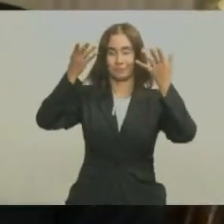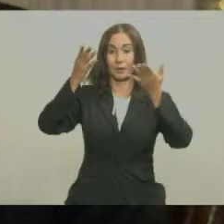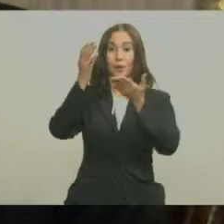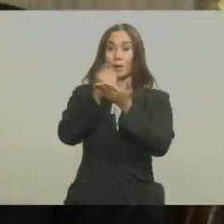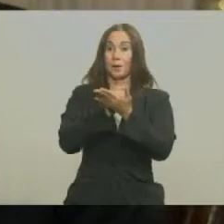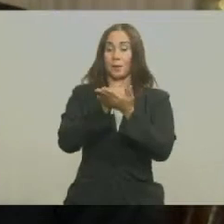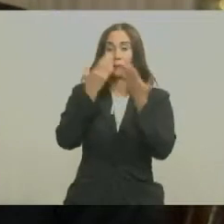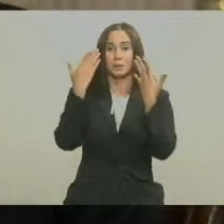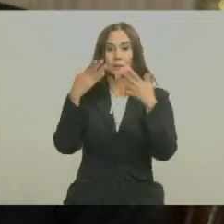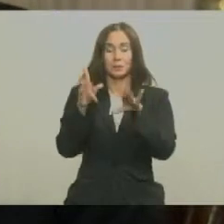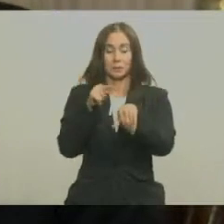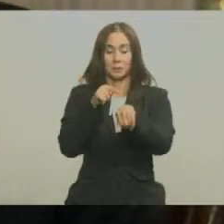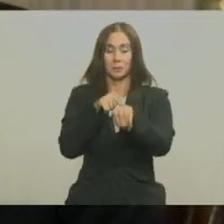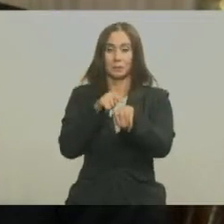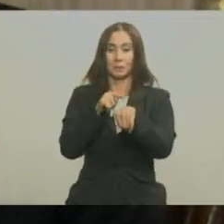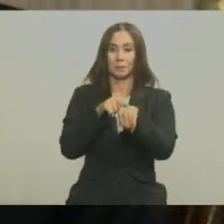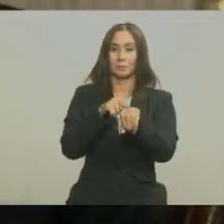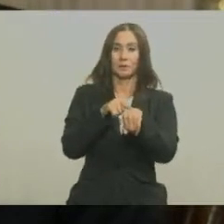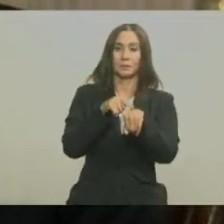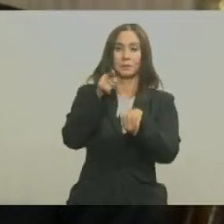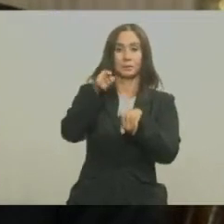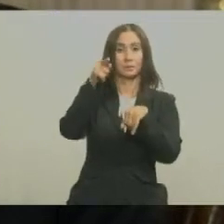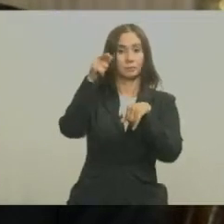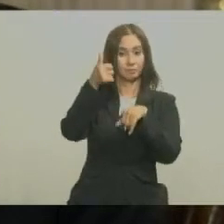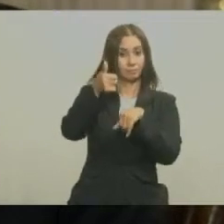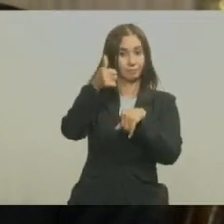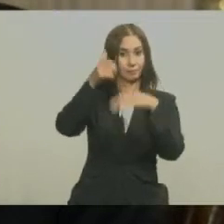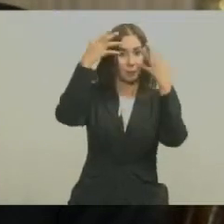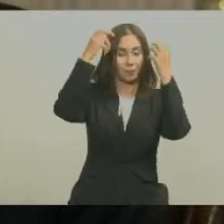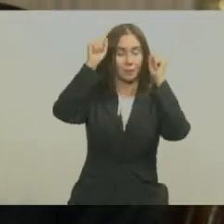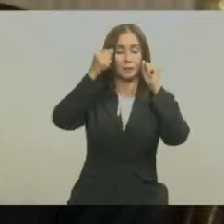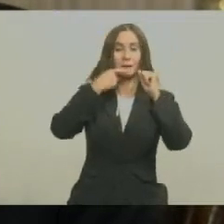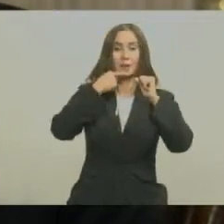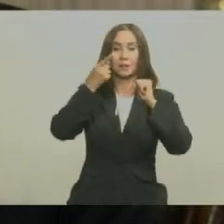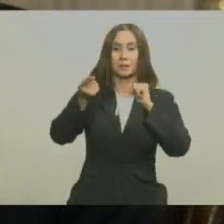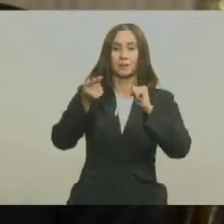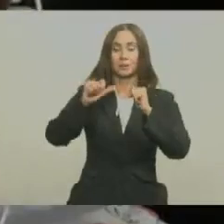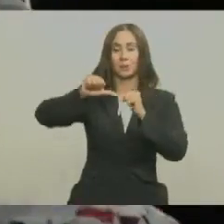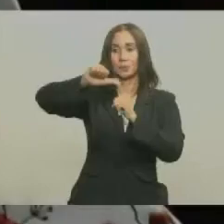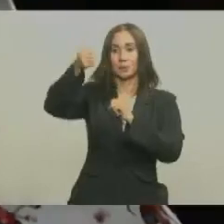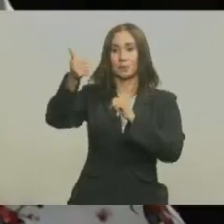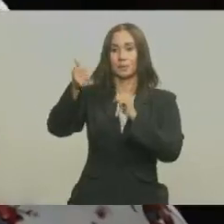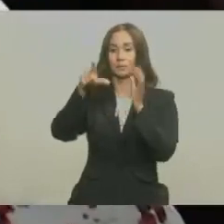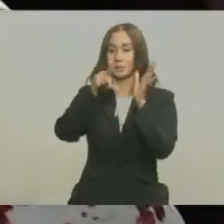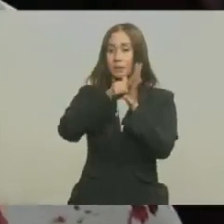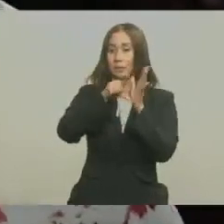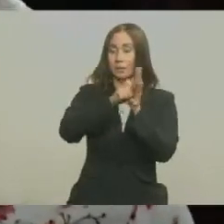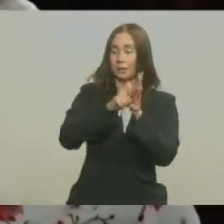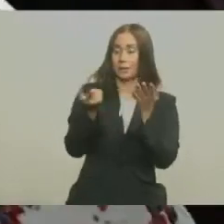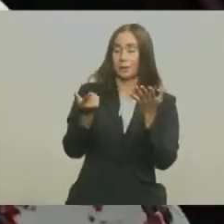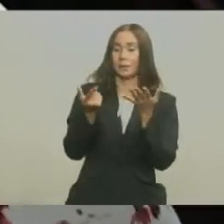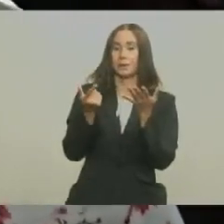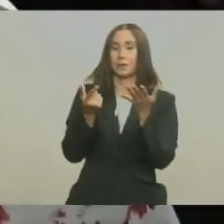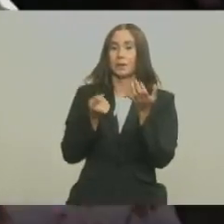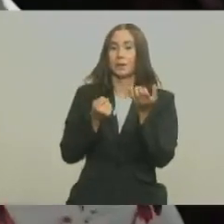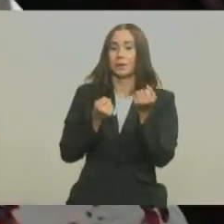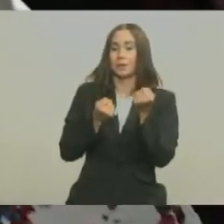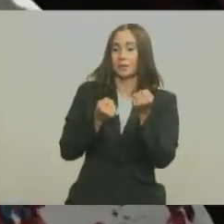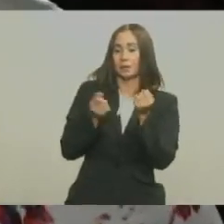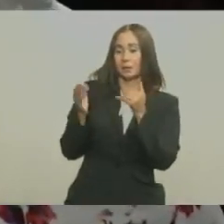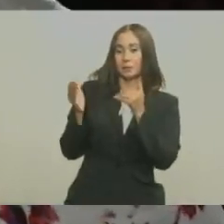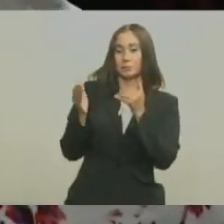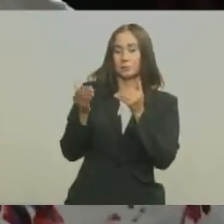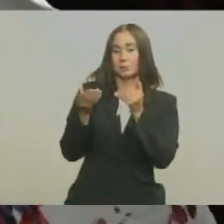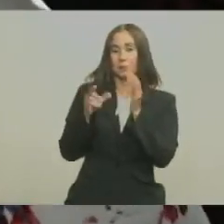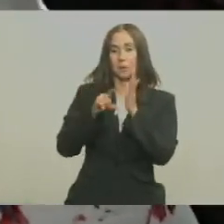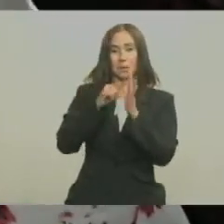Aprovechar que ya en la mañana José Horacio y el mismo presidente han adelantado que las demás legislaciones que tengan que ver con el matrimonio infantil, como